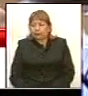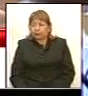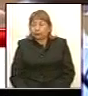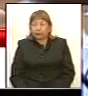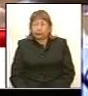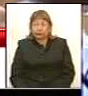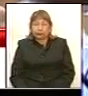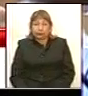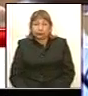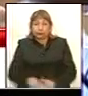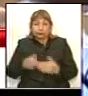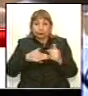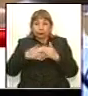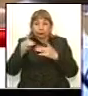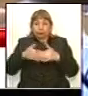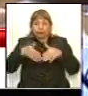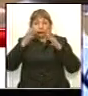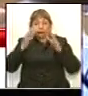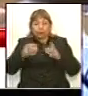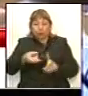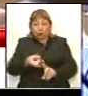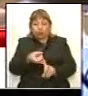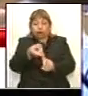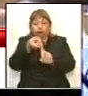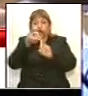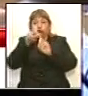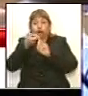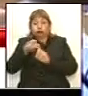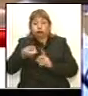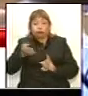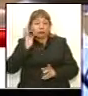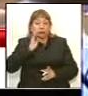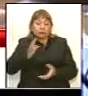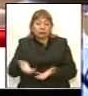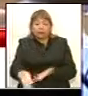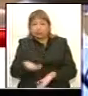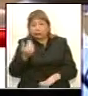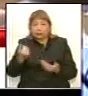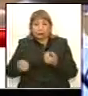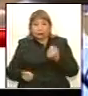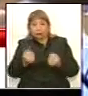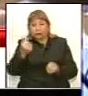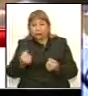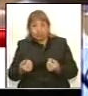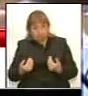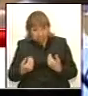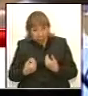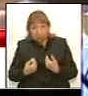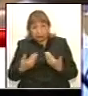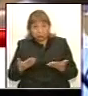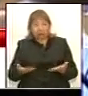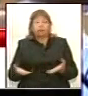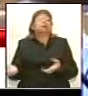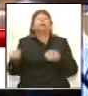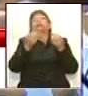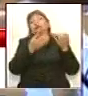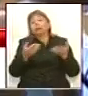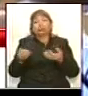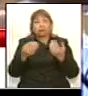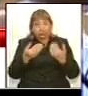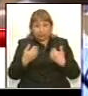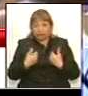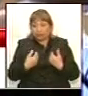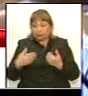como de construcción civil, de grúas, de sacar tierra, camiones para llevar la tierra? ¿Ya tienen eso? ¿Dónde lo van a llevar? ¿Ya tienen ese